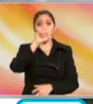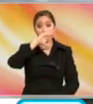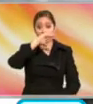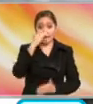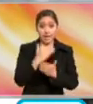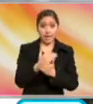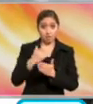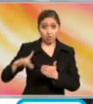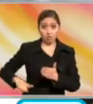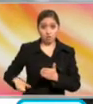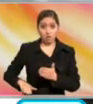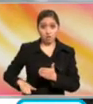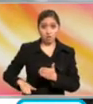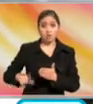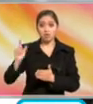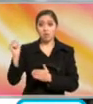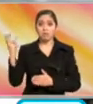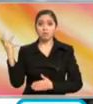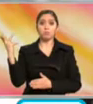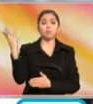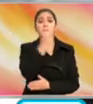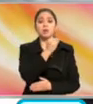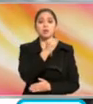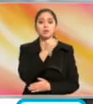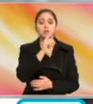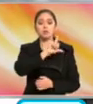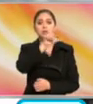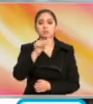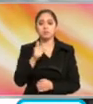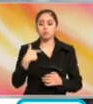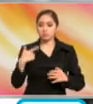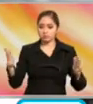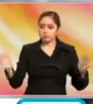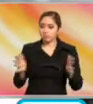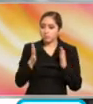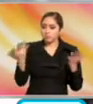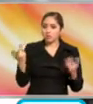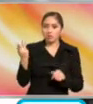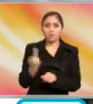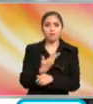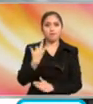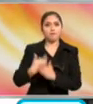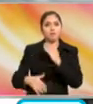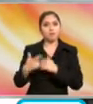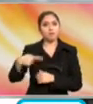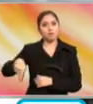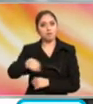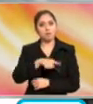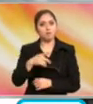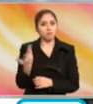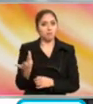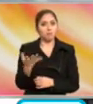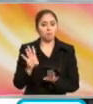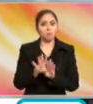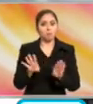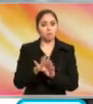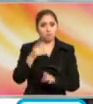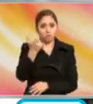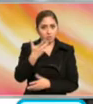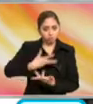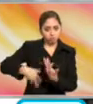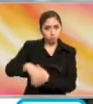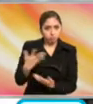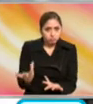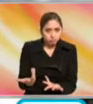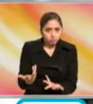final te puedes llevar sorpresas y sorpresas grandes. Y entonces ha ido este distanciamiento porque dices, bueno,